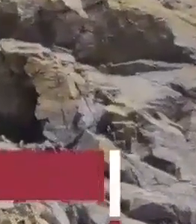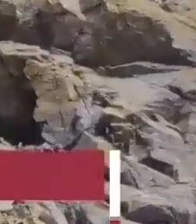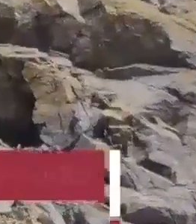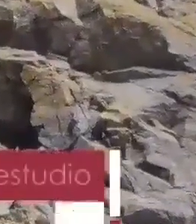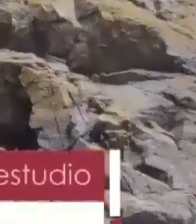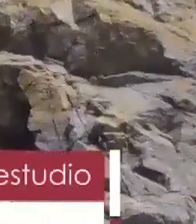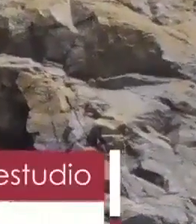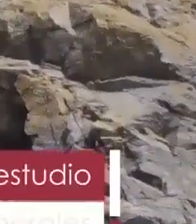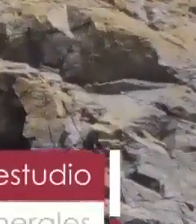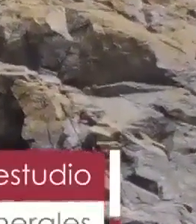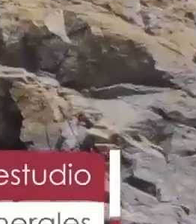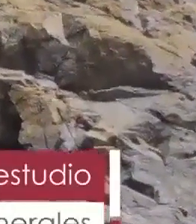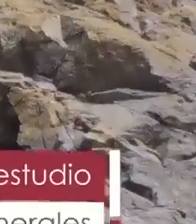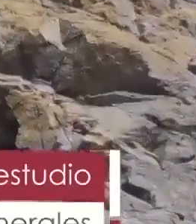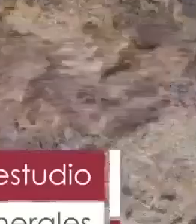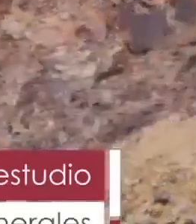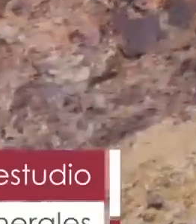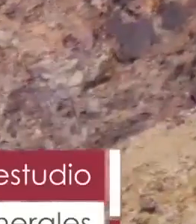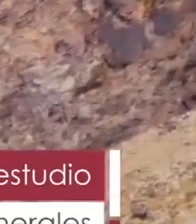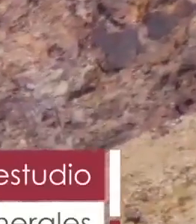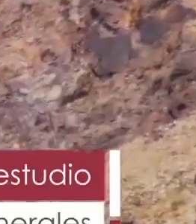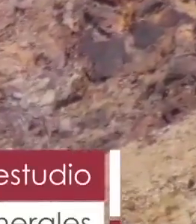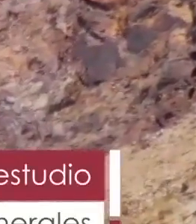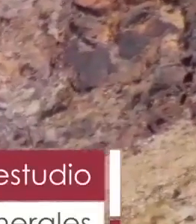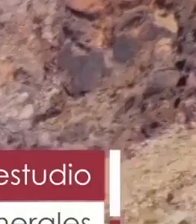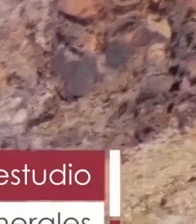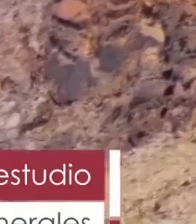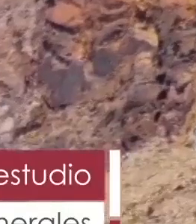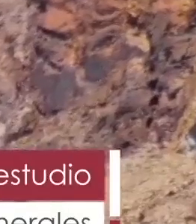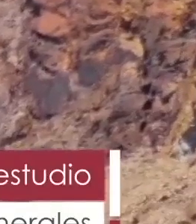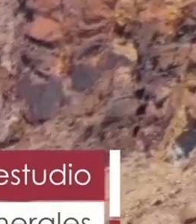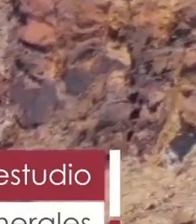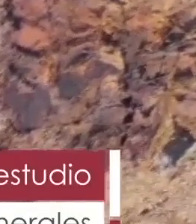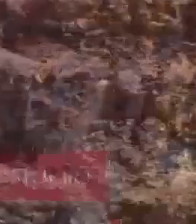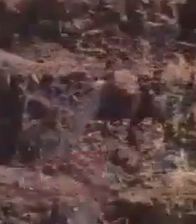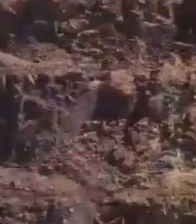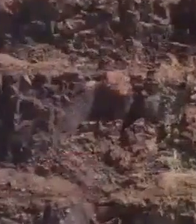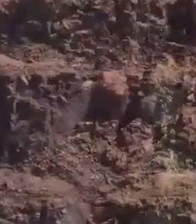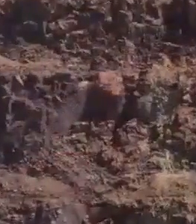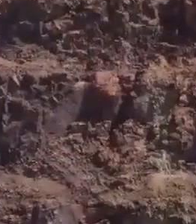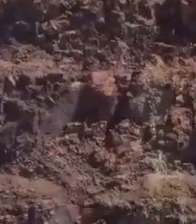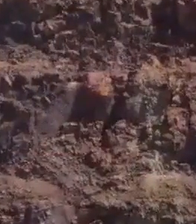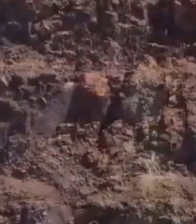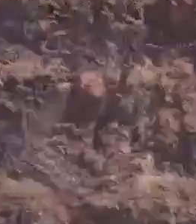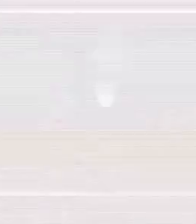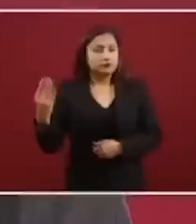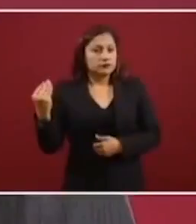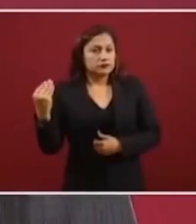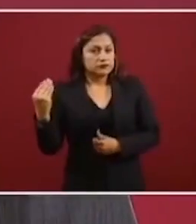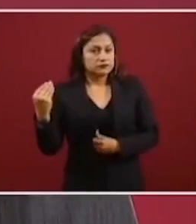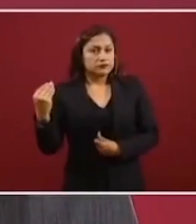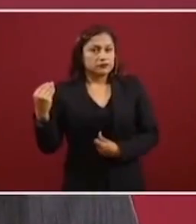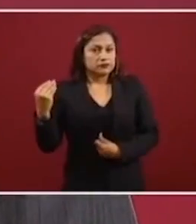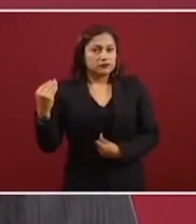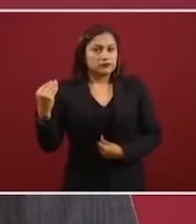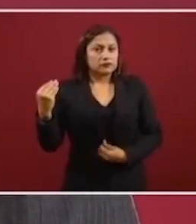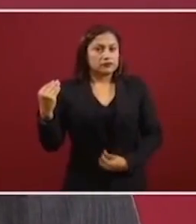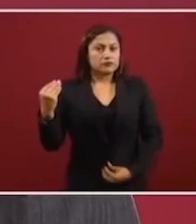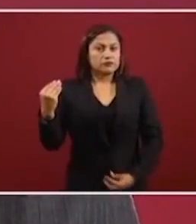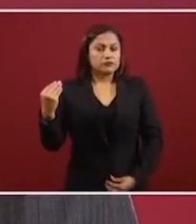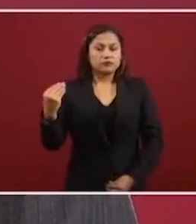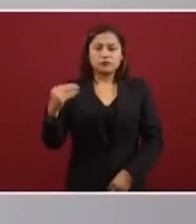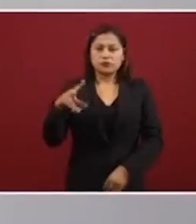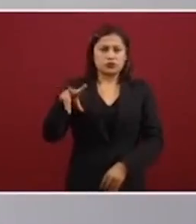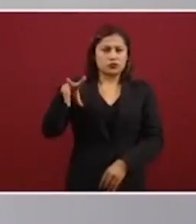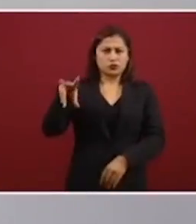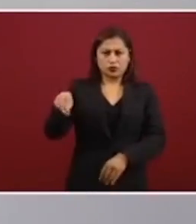presidente negó que haya recortes y que por el contrario el recurso tal parece no estaba llegando a la gente no no hay recorte